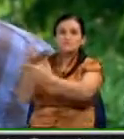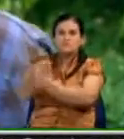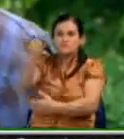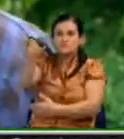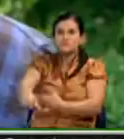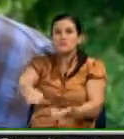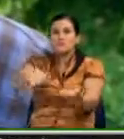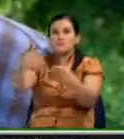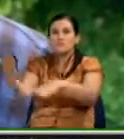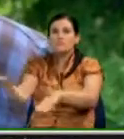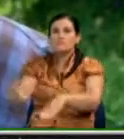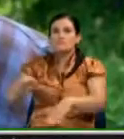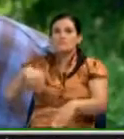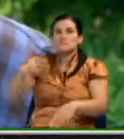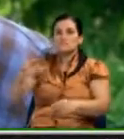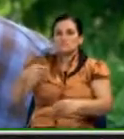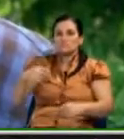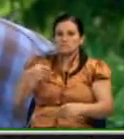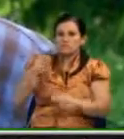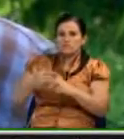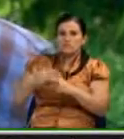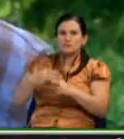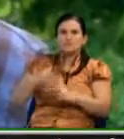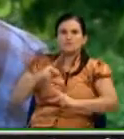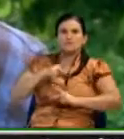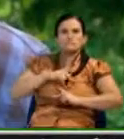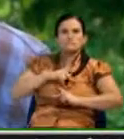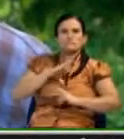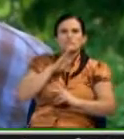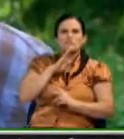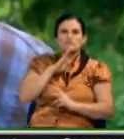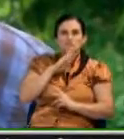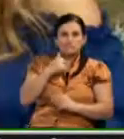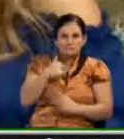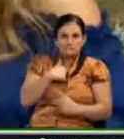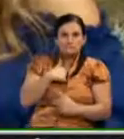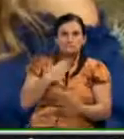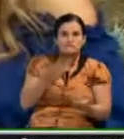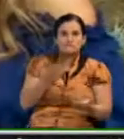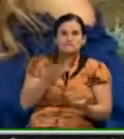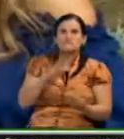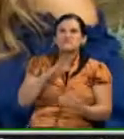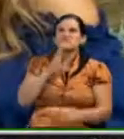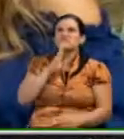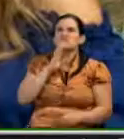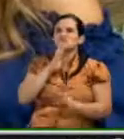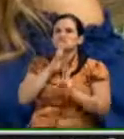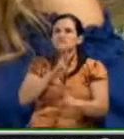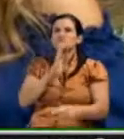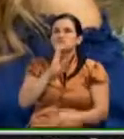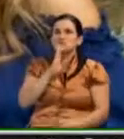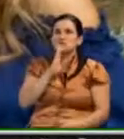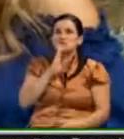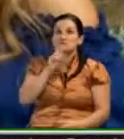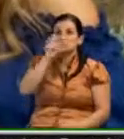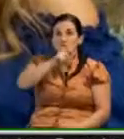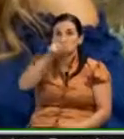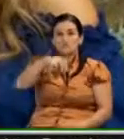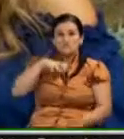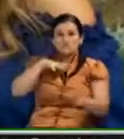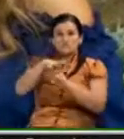alguna persona o a algunas personas. ¿Quién va a responder también por eso? Las personas afectadas